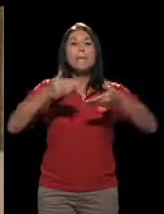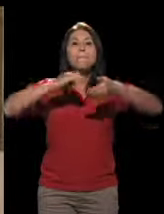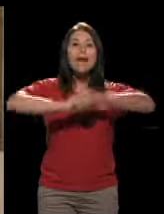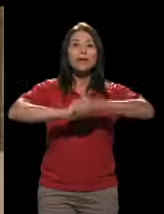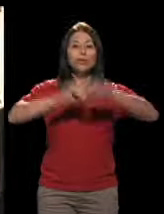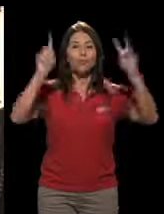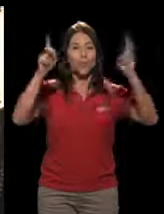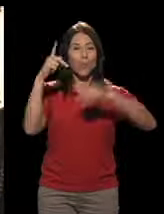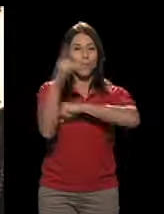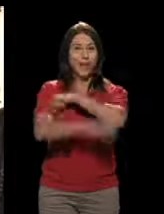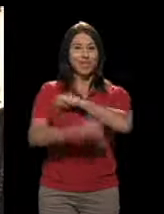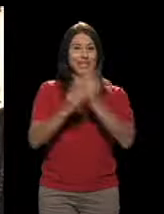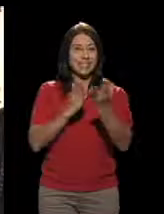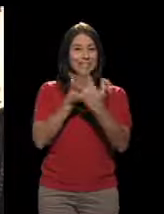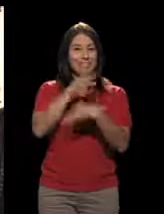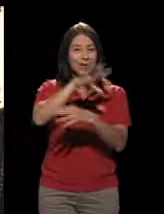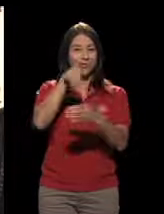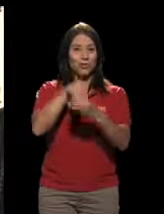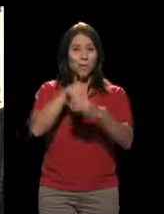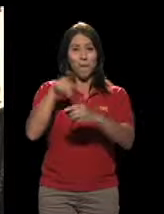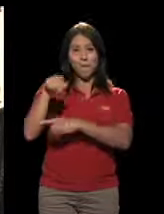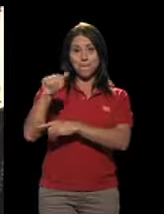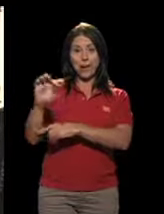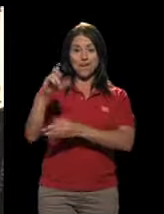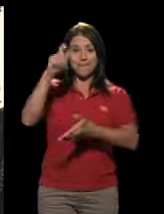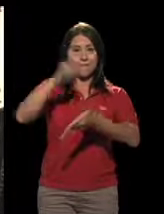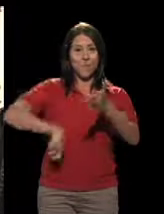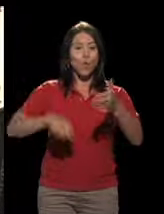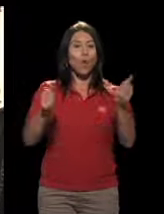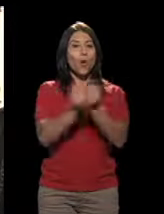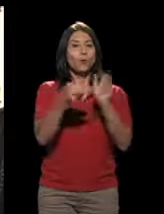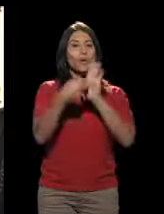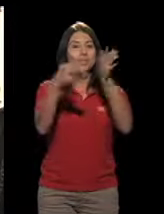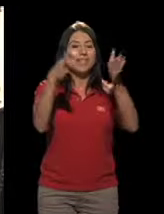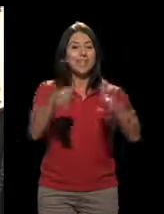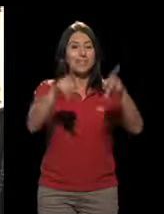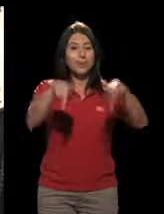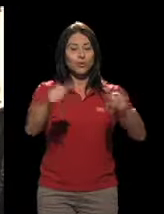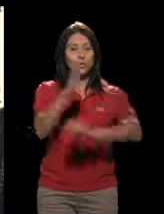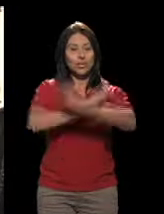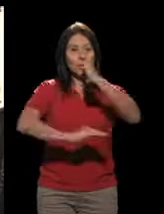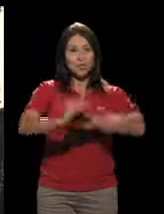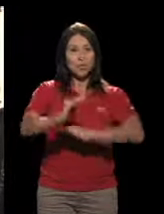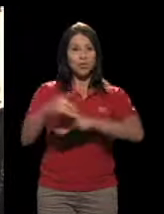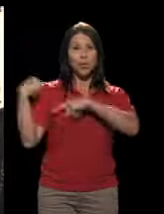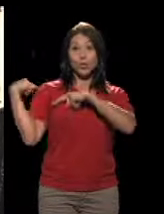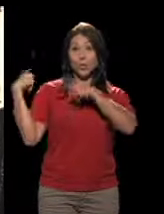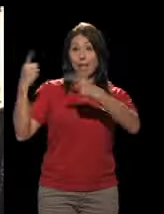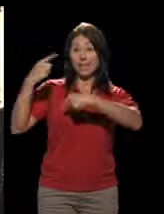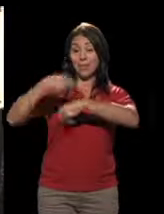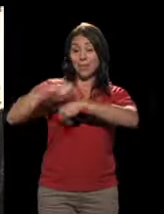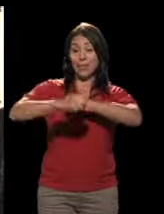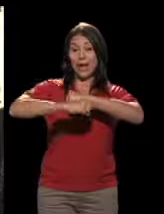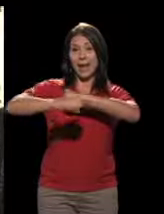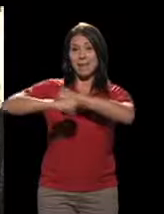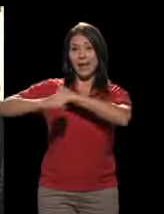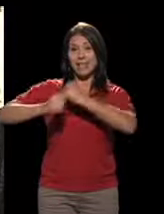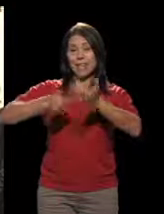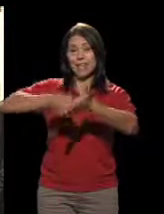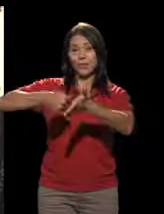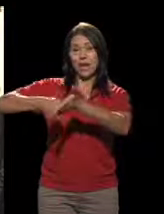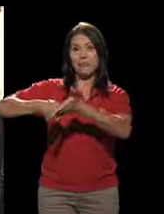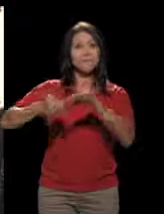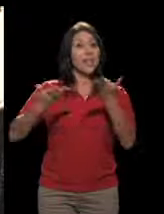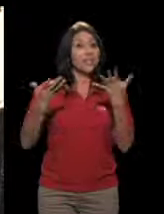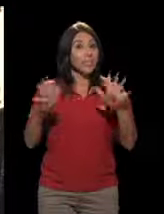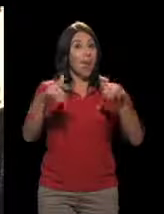País Accesible e Inclusivo que el Partido Acción Ciudadana firmó con representantes del colectivo con discapacidad durante el periodo de campaña electoral